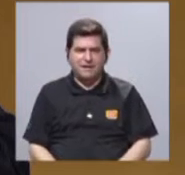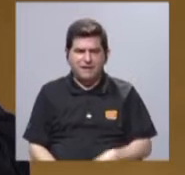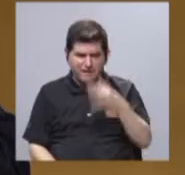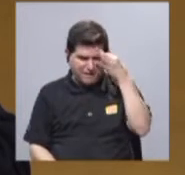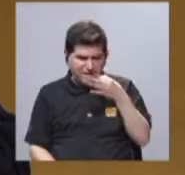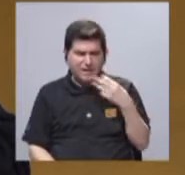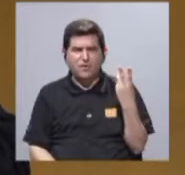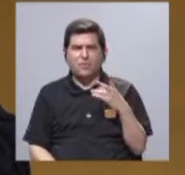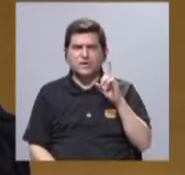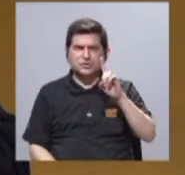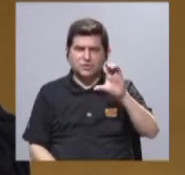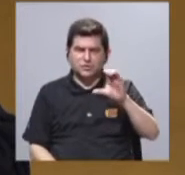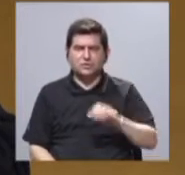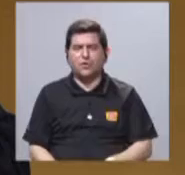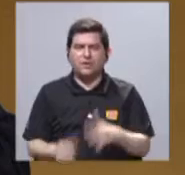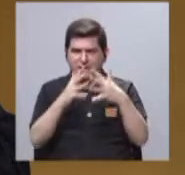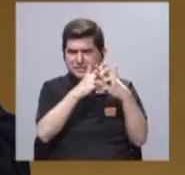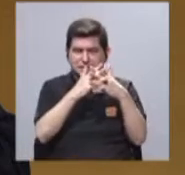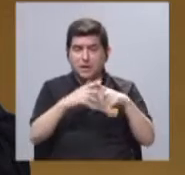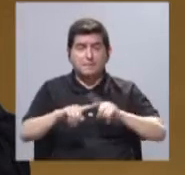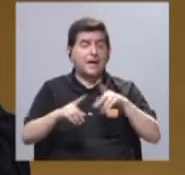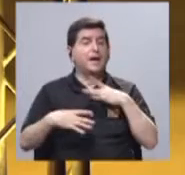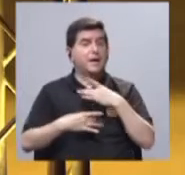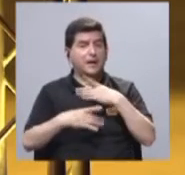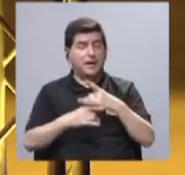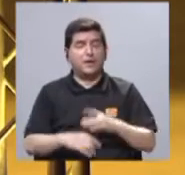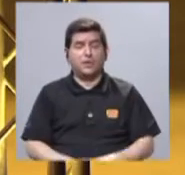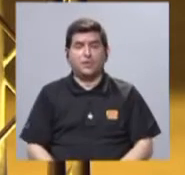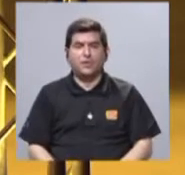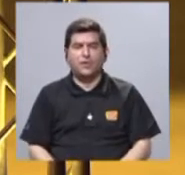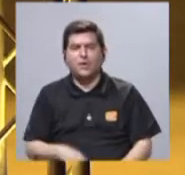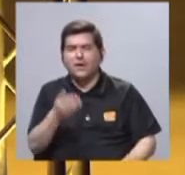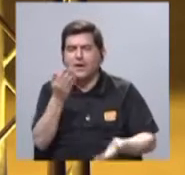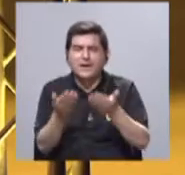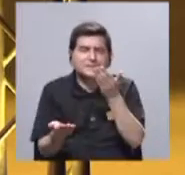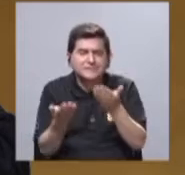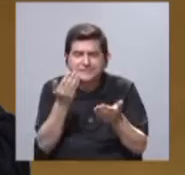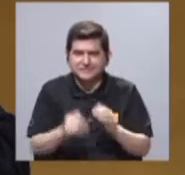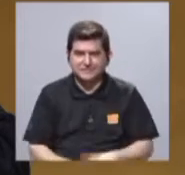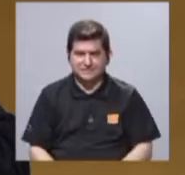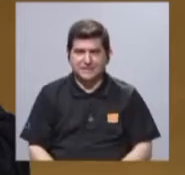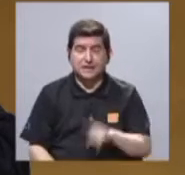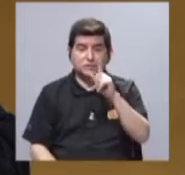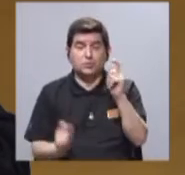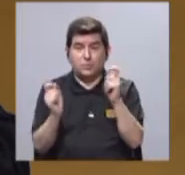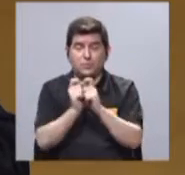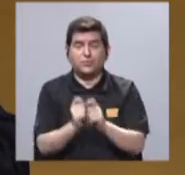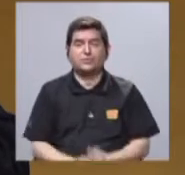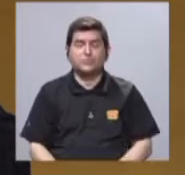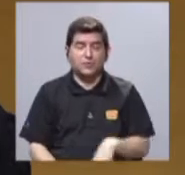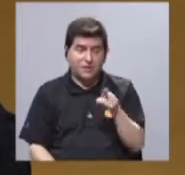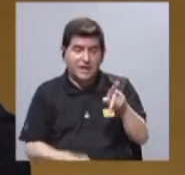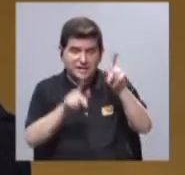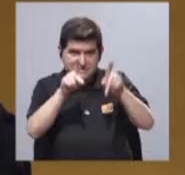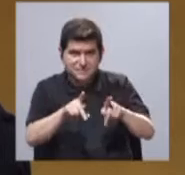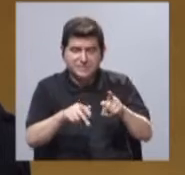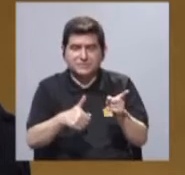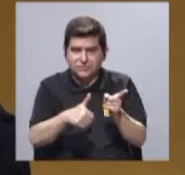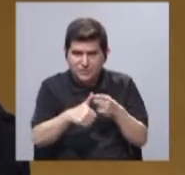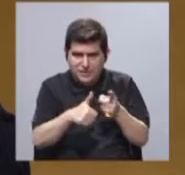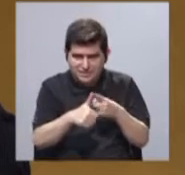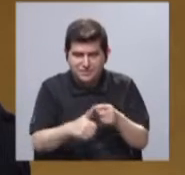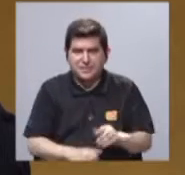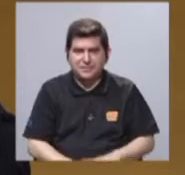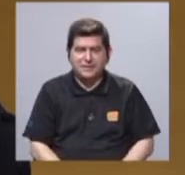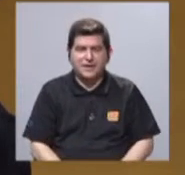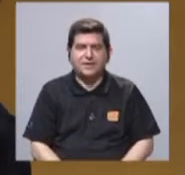interno es muy interesante si tonal es un detalle él fue el primero